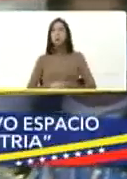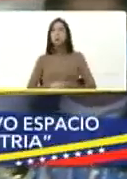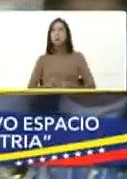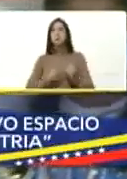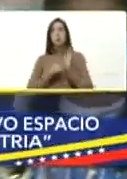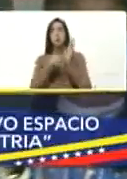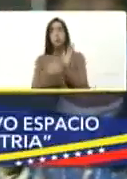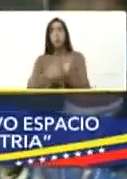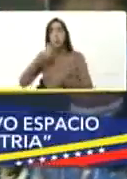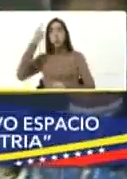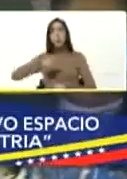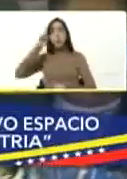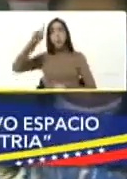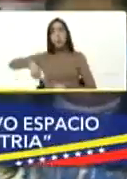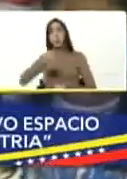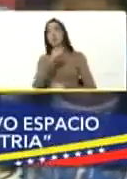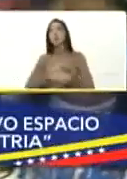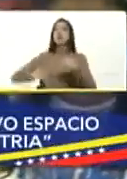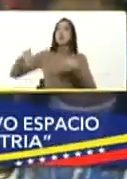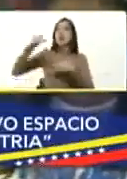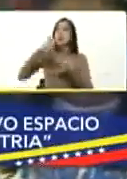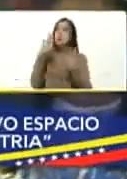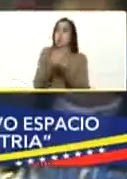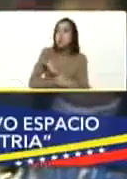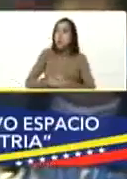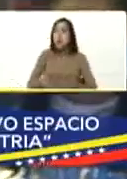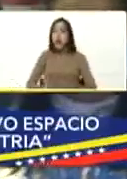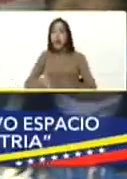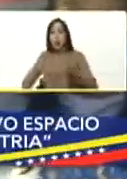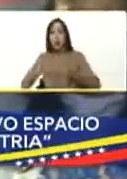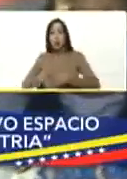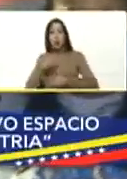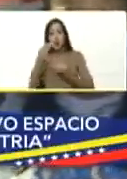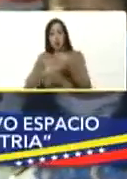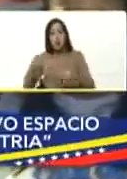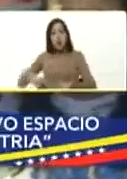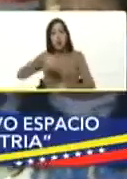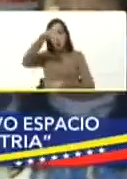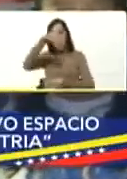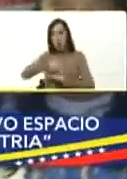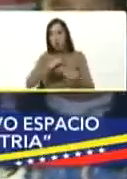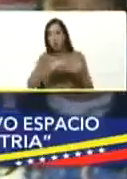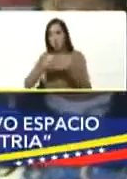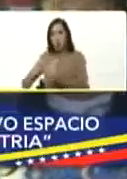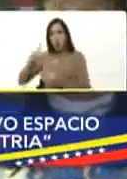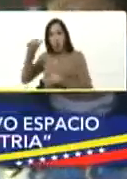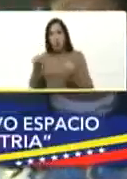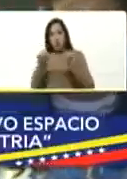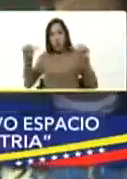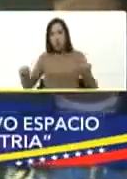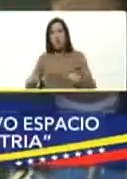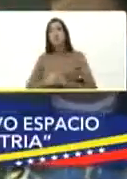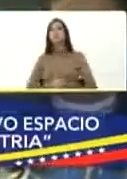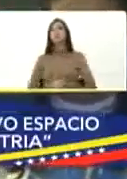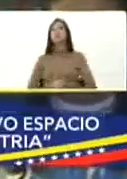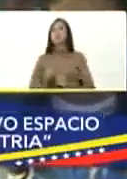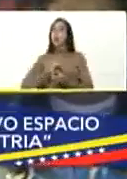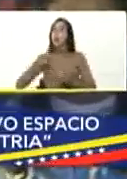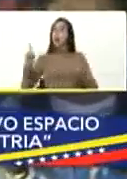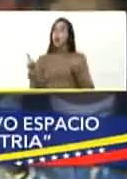hecho político del más alto nivel, que ha logrado una gesta nacional, colectiva, sistémica, que ha transformado